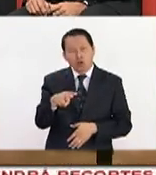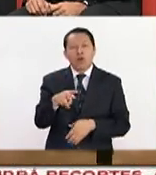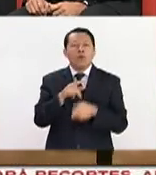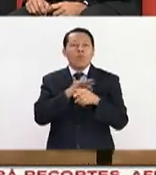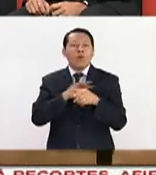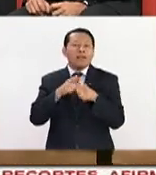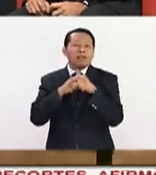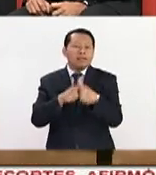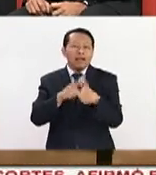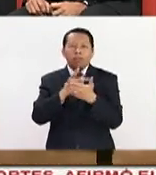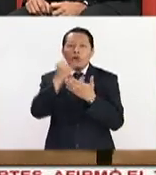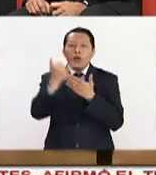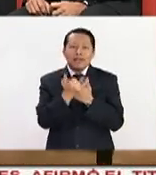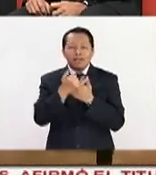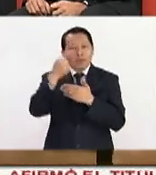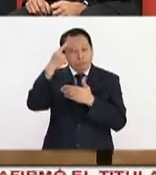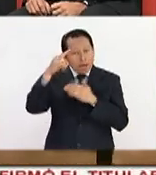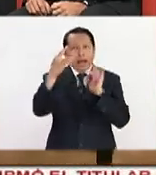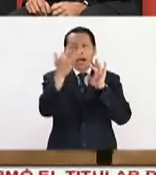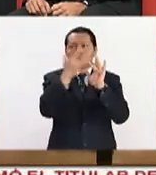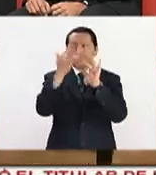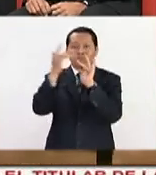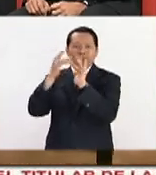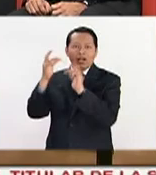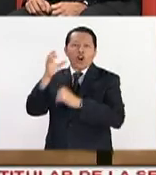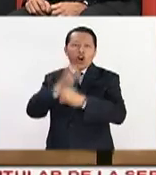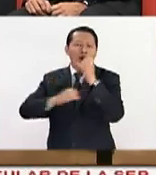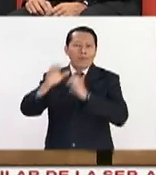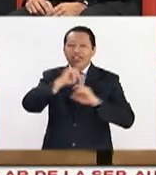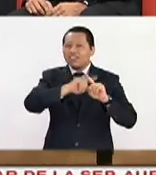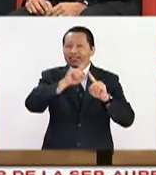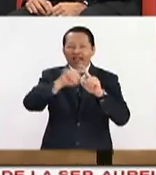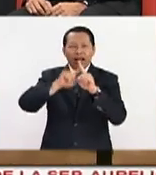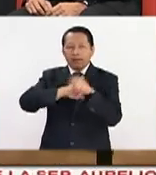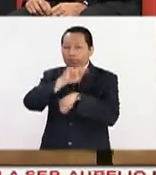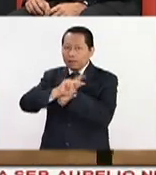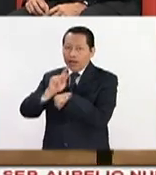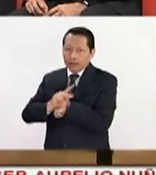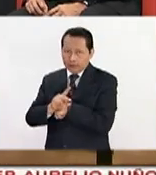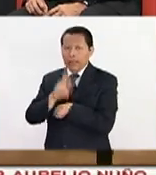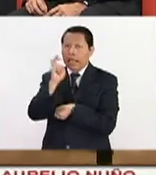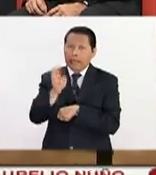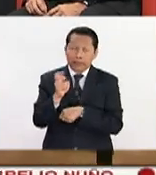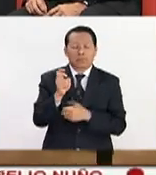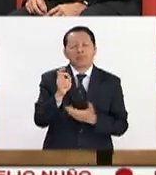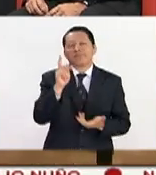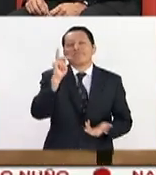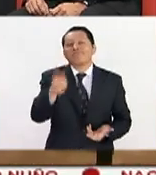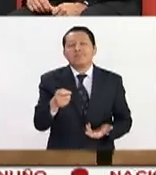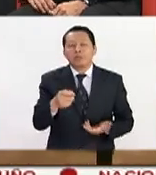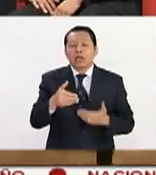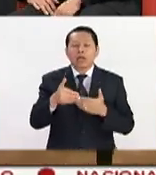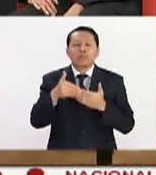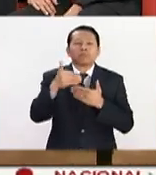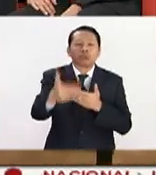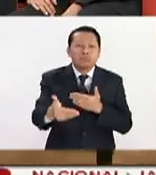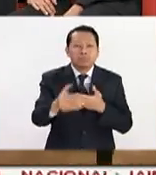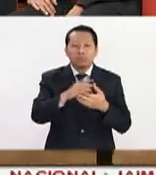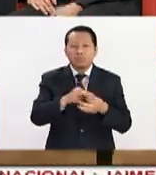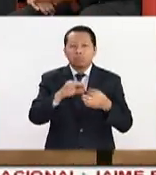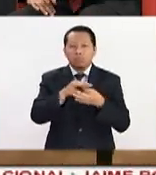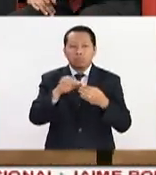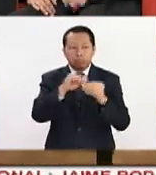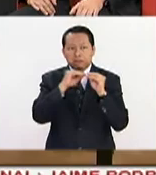continuar con su proyecto de diversificación en un escenario en el que, insisto, no sabemos hacia dónde va a ir orientadas